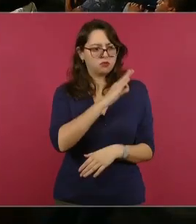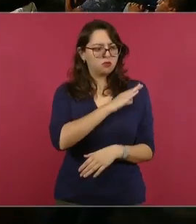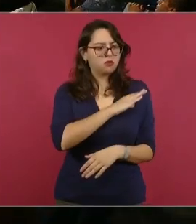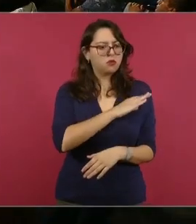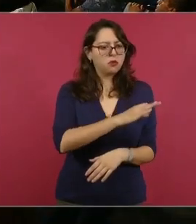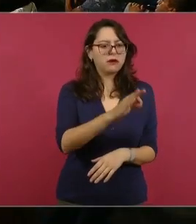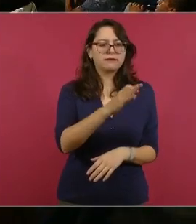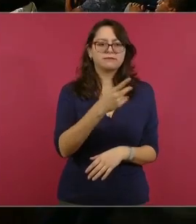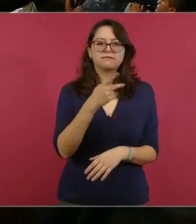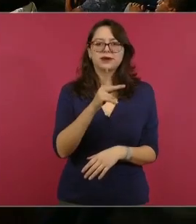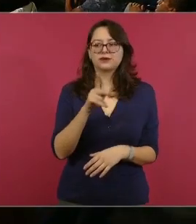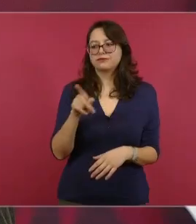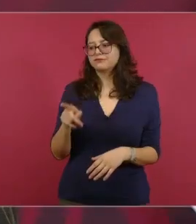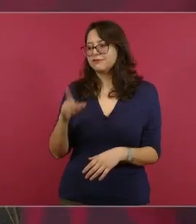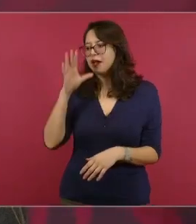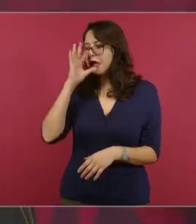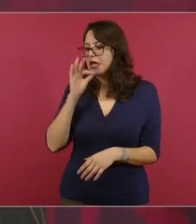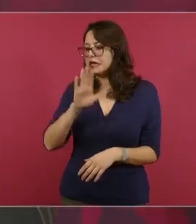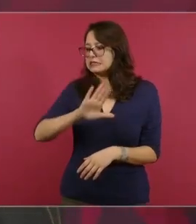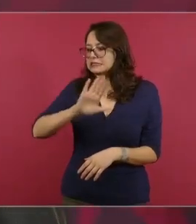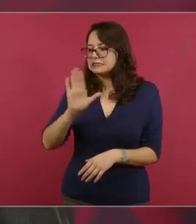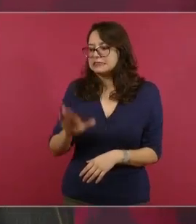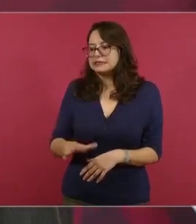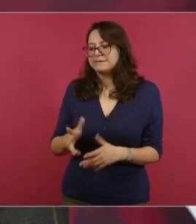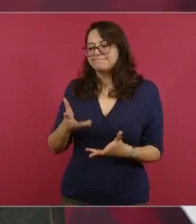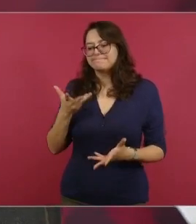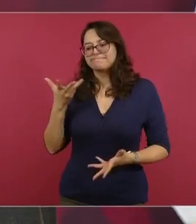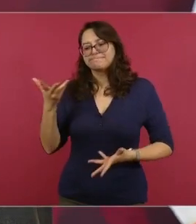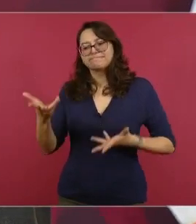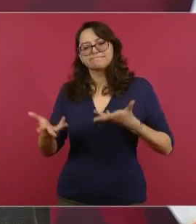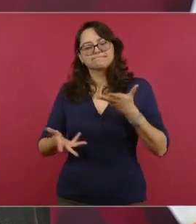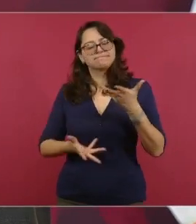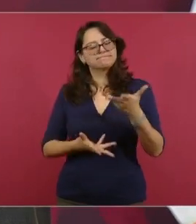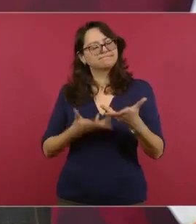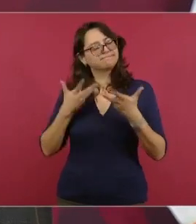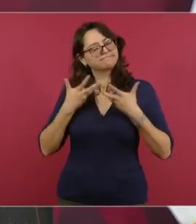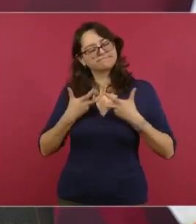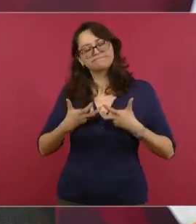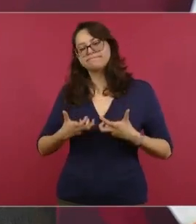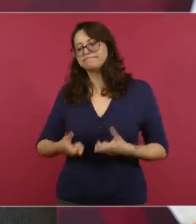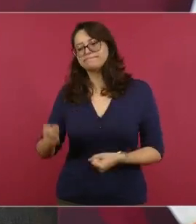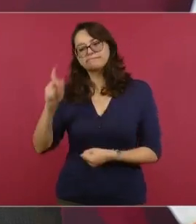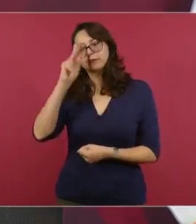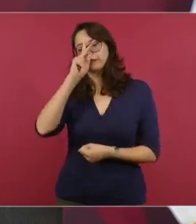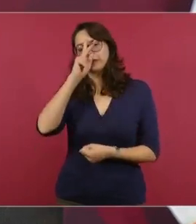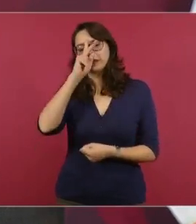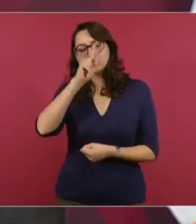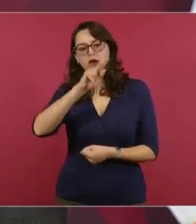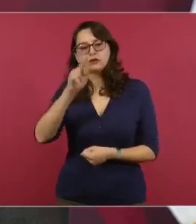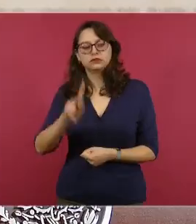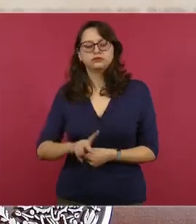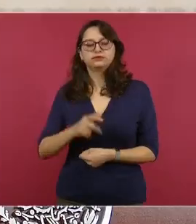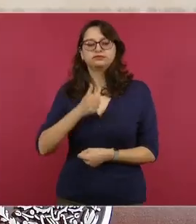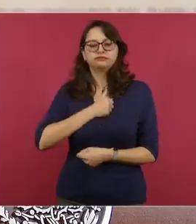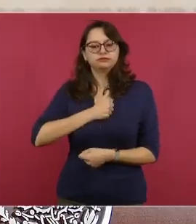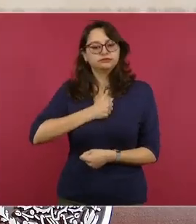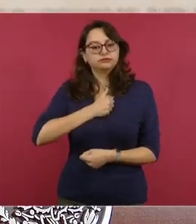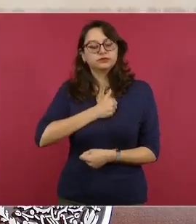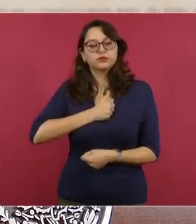Pésame a todos los familiares y quienes perdieron la vida, pues fue por el